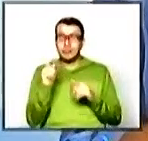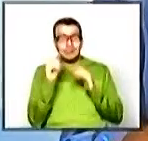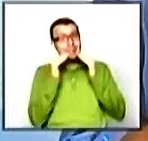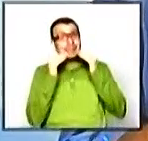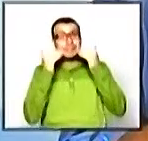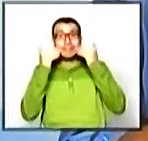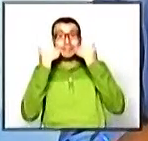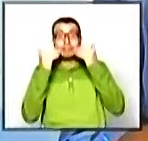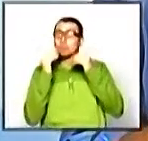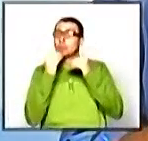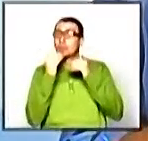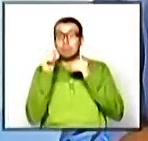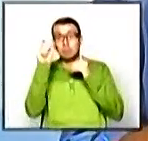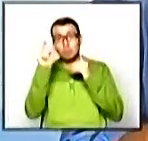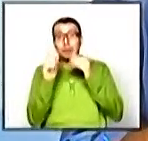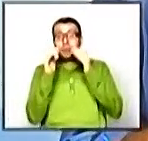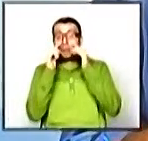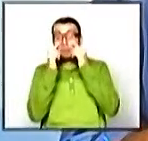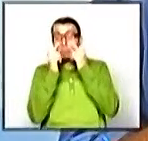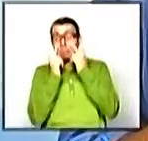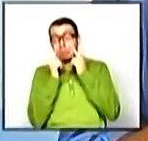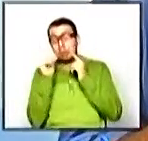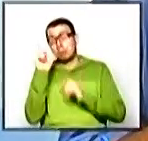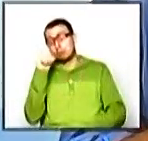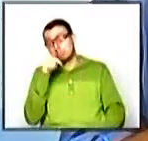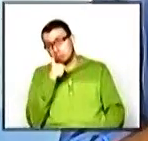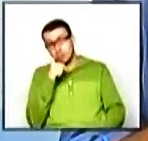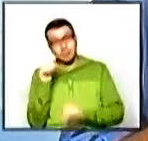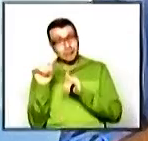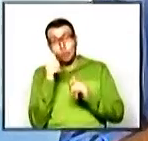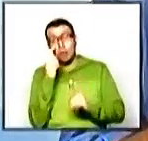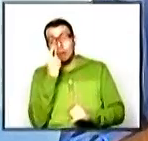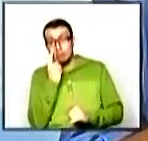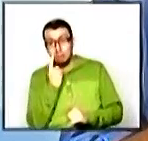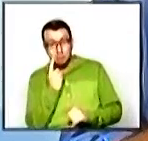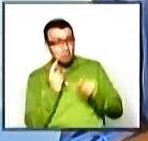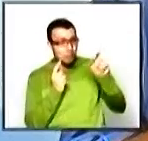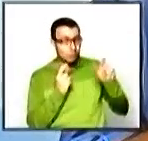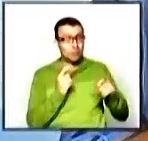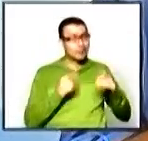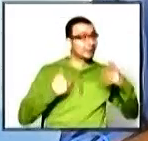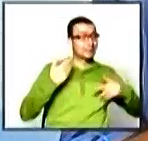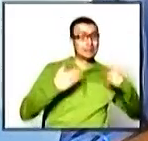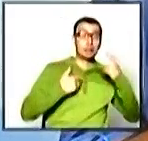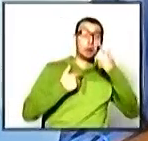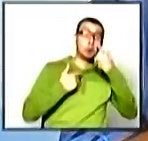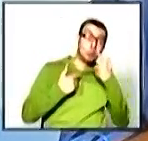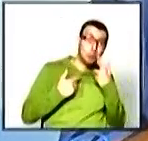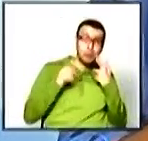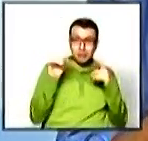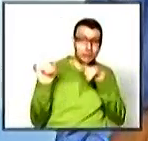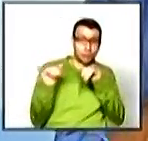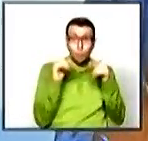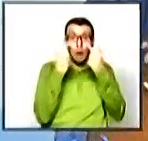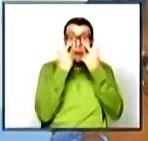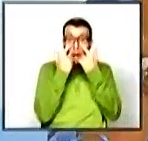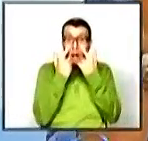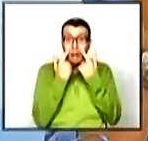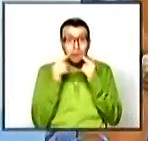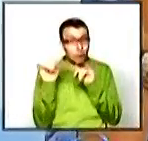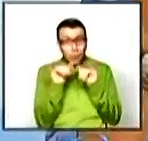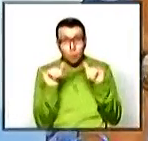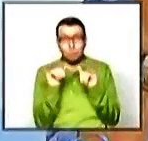que llora de tristeza a una lágrima de una persona que llora por felicidad. Es decir,